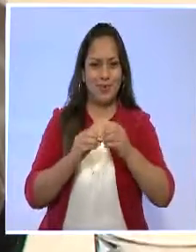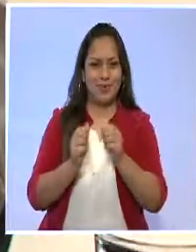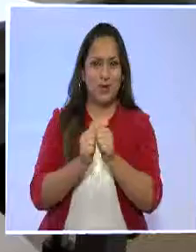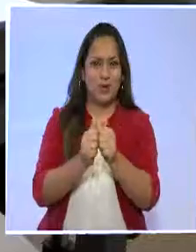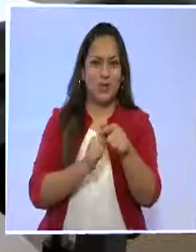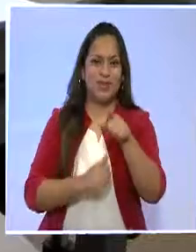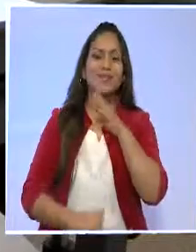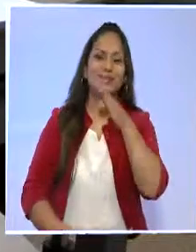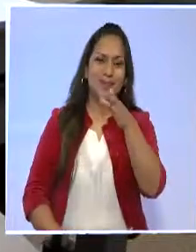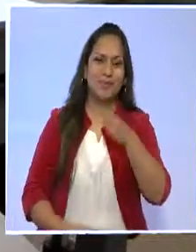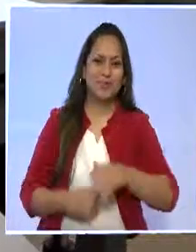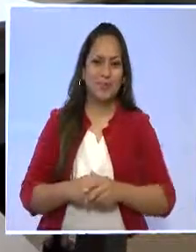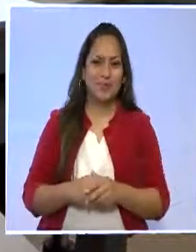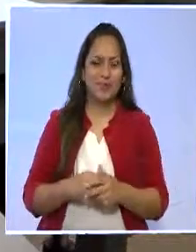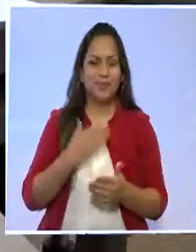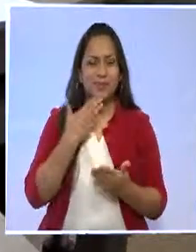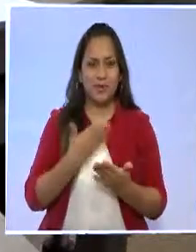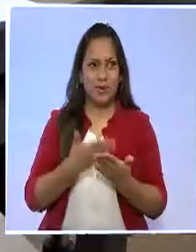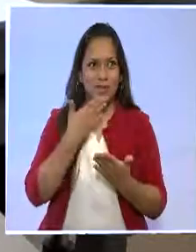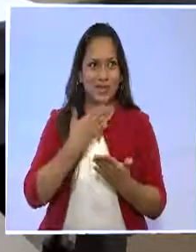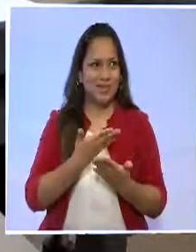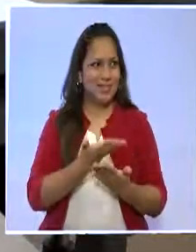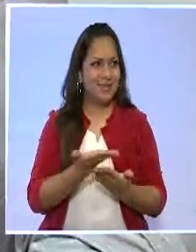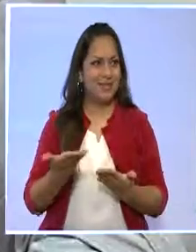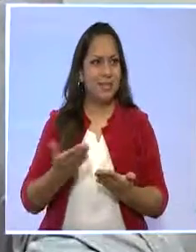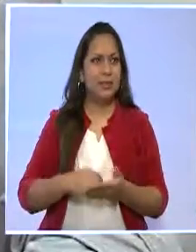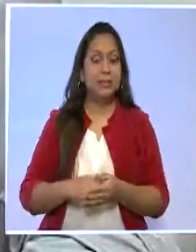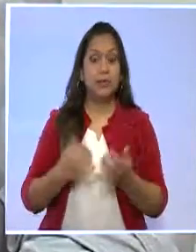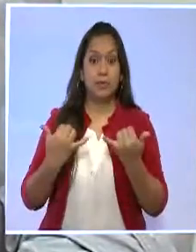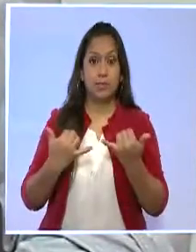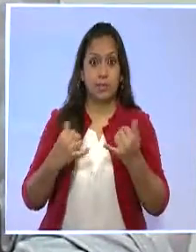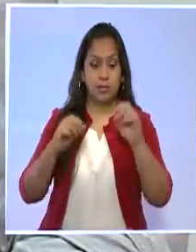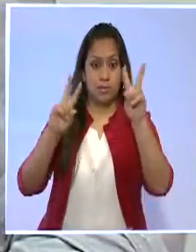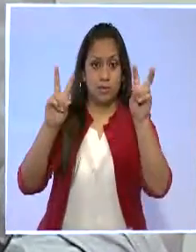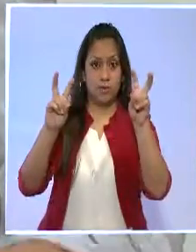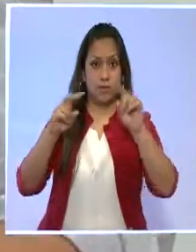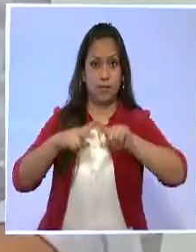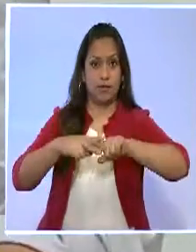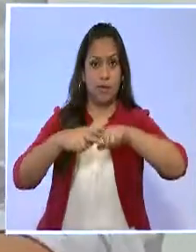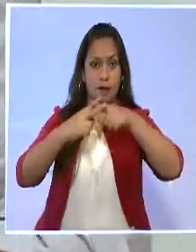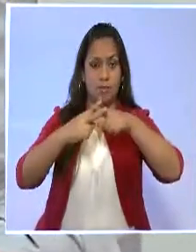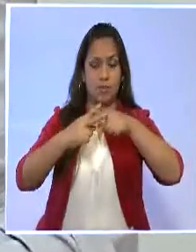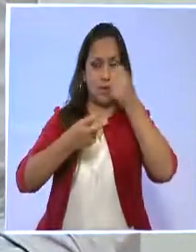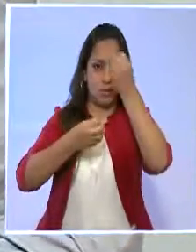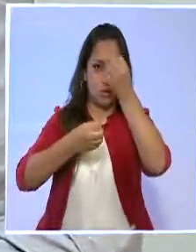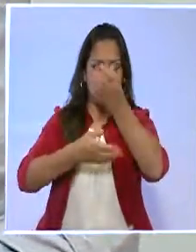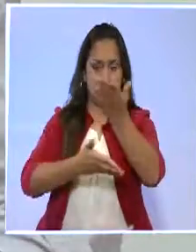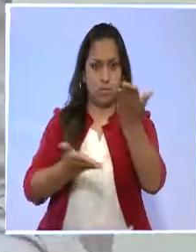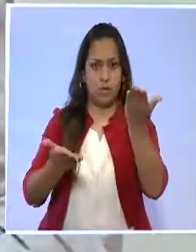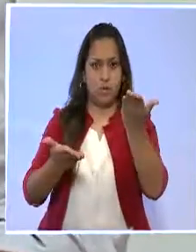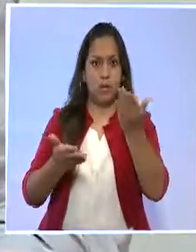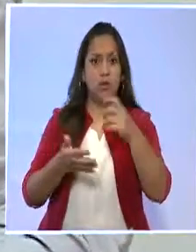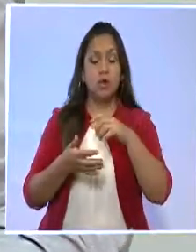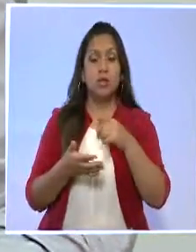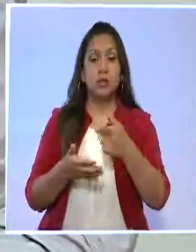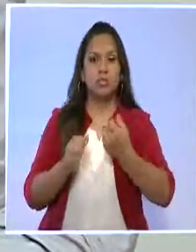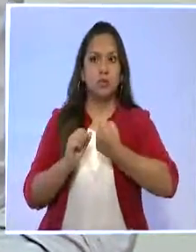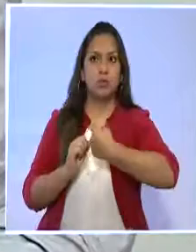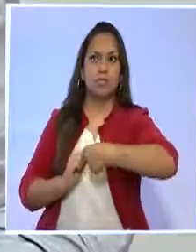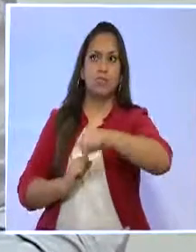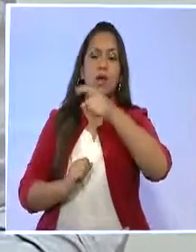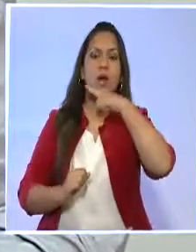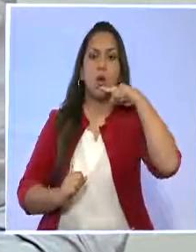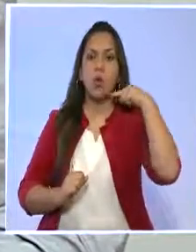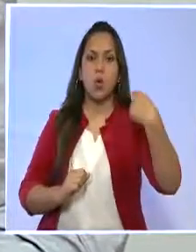de ley correcto gracias presidenta gabriela vamos entonces a trabajar en la información sobre lo que ya anunció la presidenta del viaje a belarús y rusia